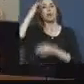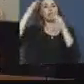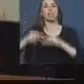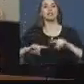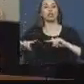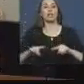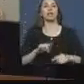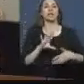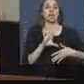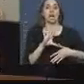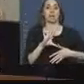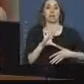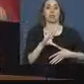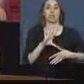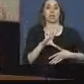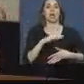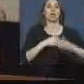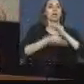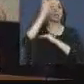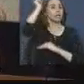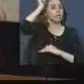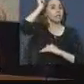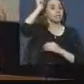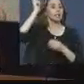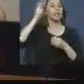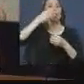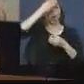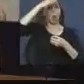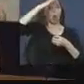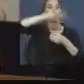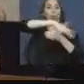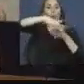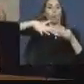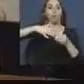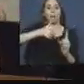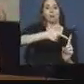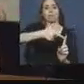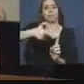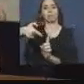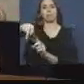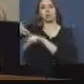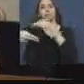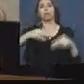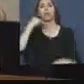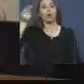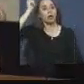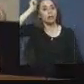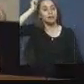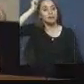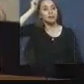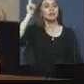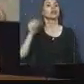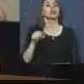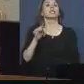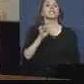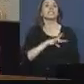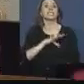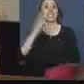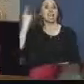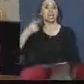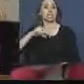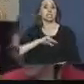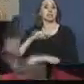exterminio de la población originaria en la isla de Cuba. Y acá en nuestro país, el proceso llamado de pacificación de la